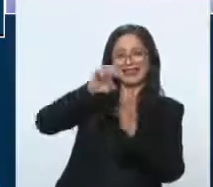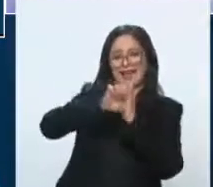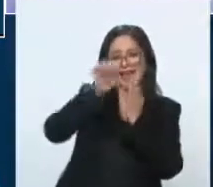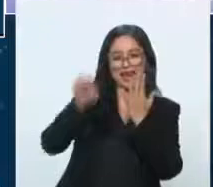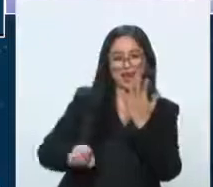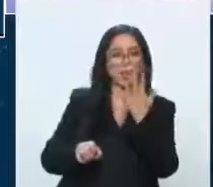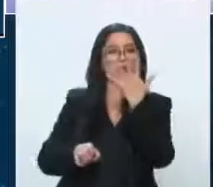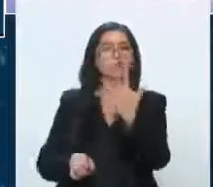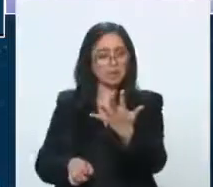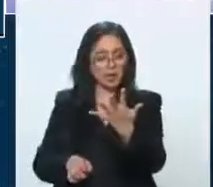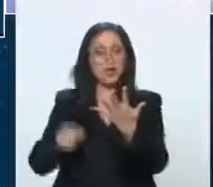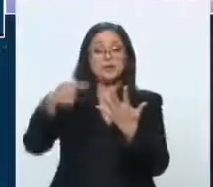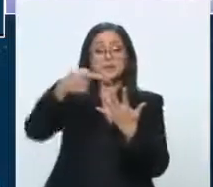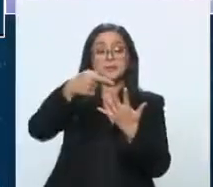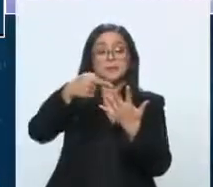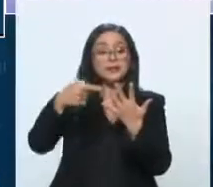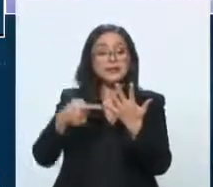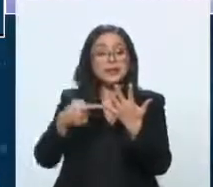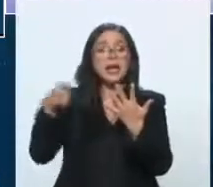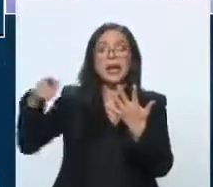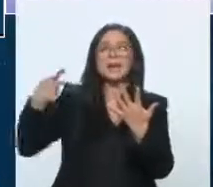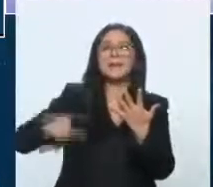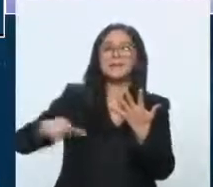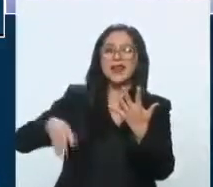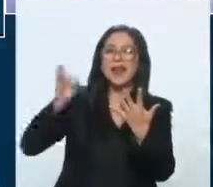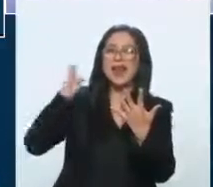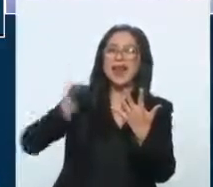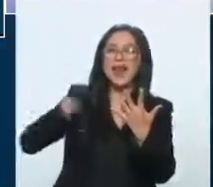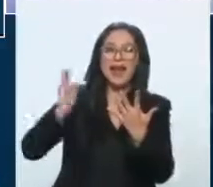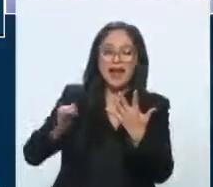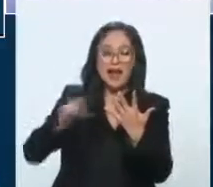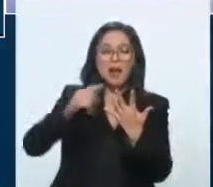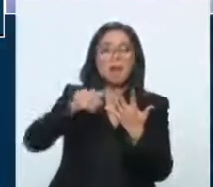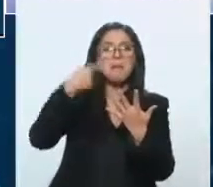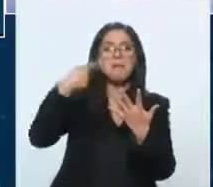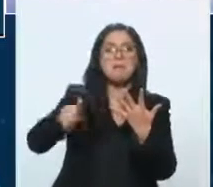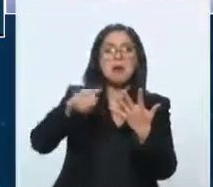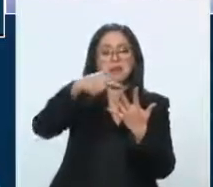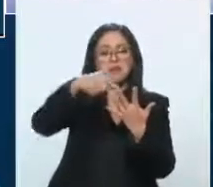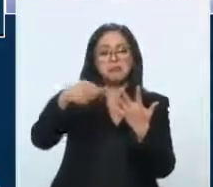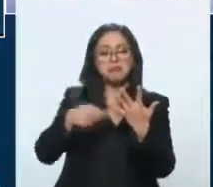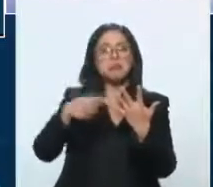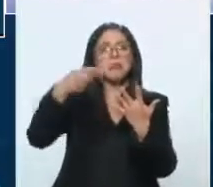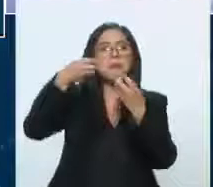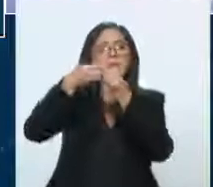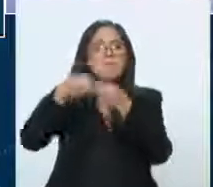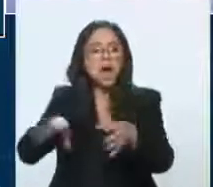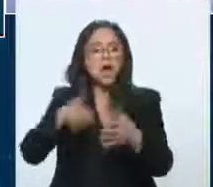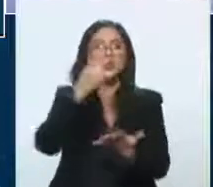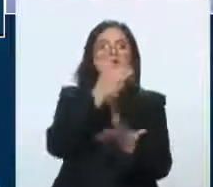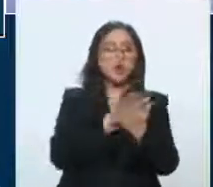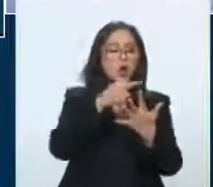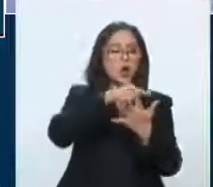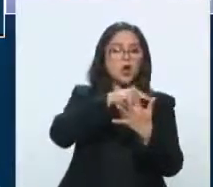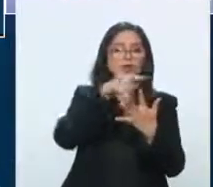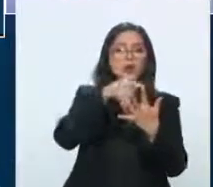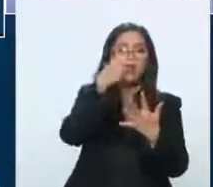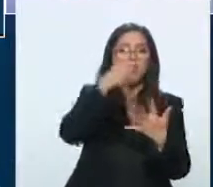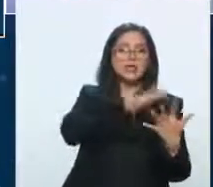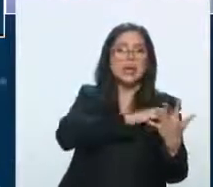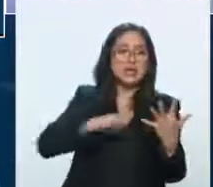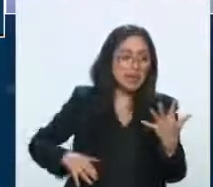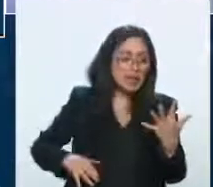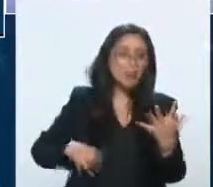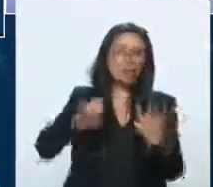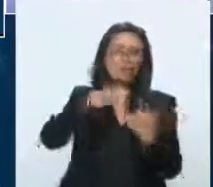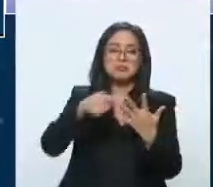mujeres, pues pueda haber reflejado su preferencia o sus intereses en los 2 candidatos que quedan. Finalmente, Francisco,